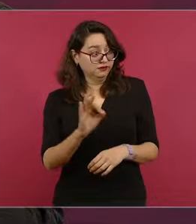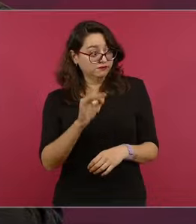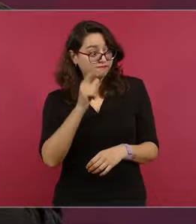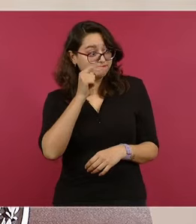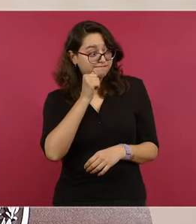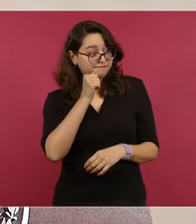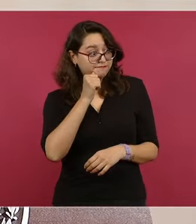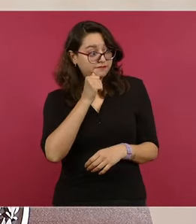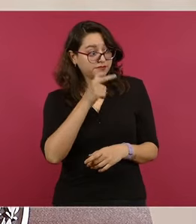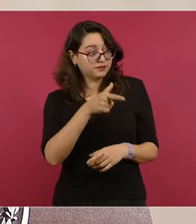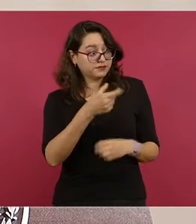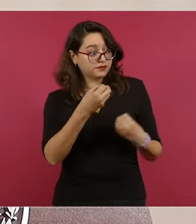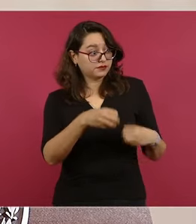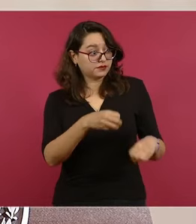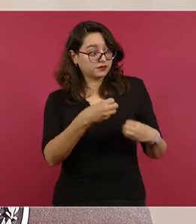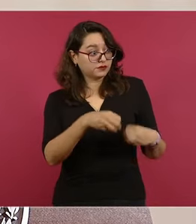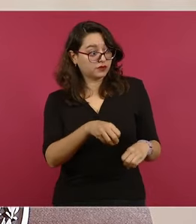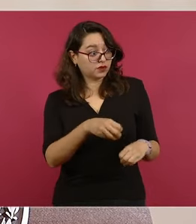Alfonso, si no tiene